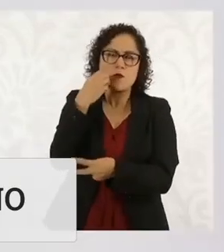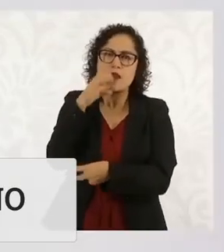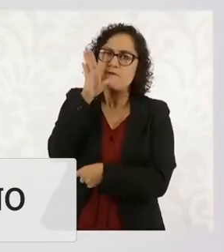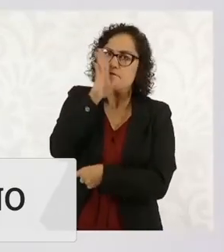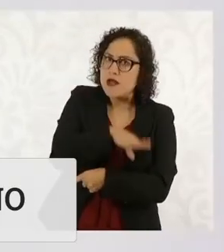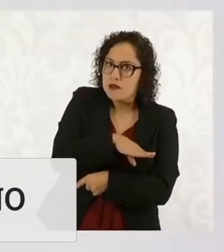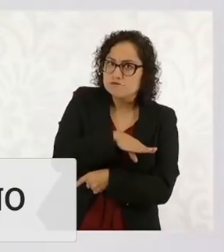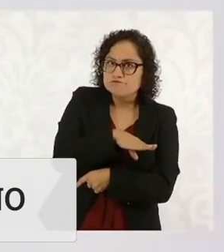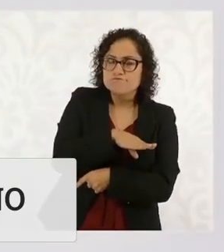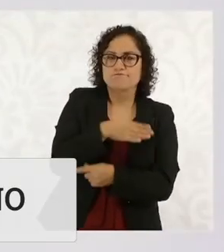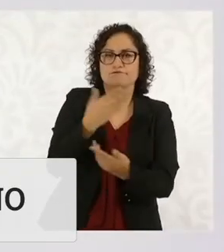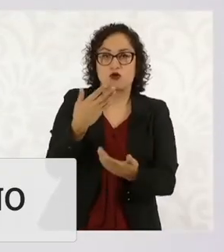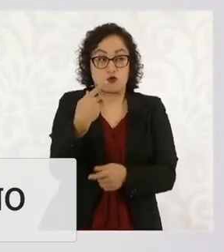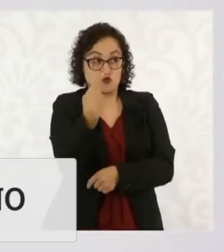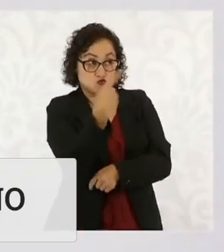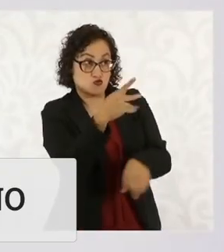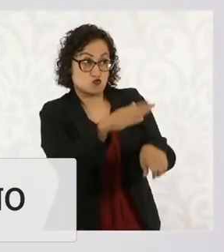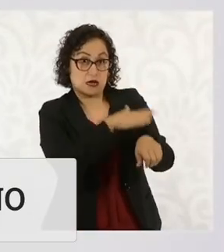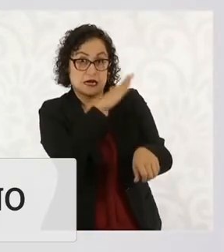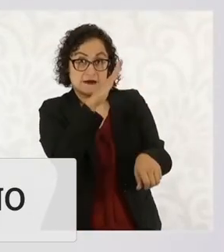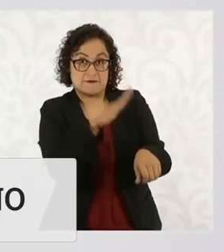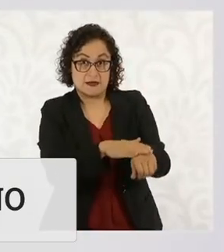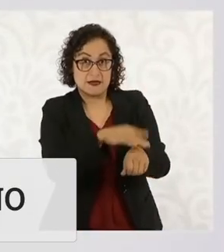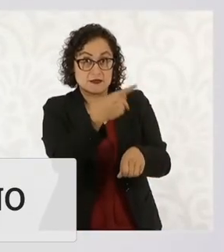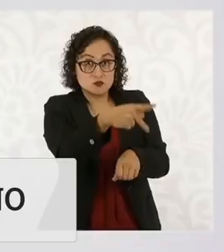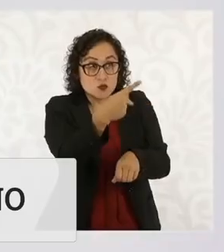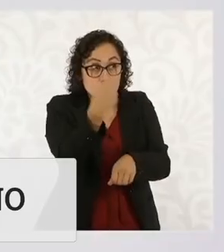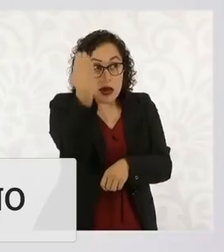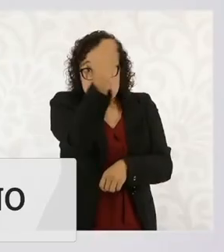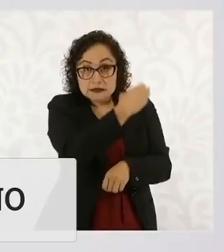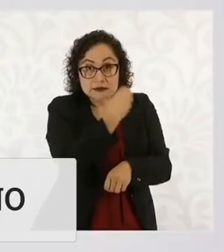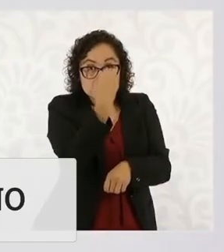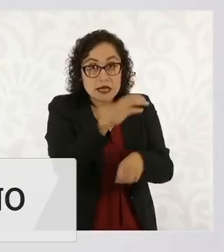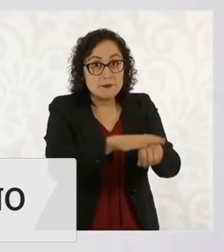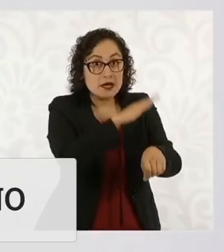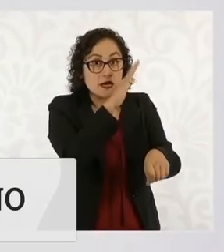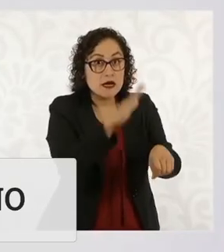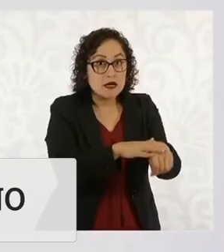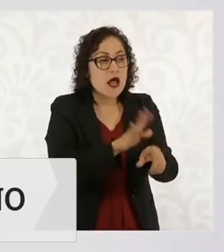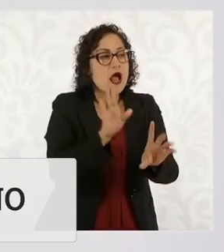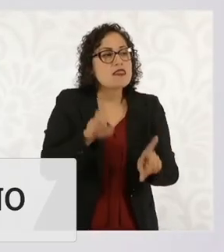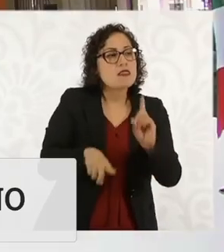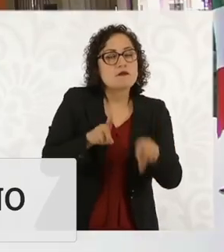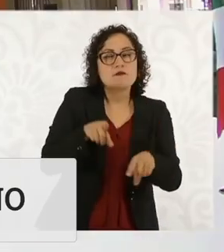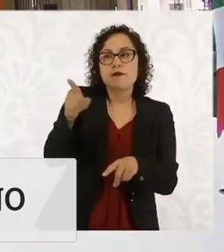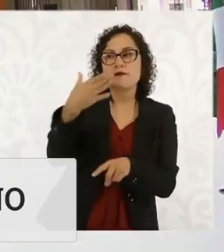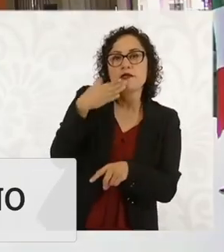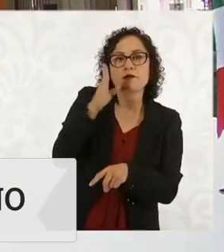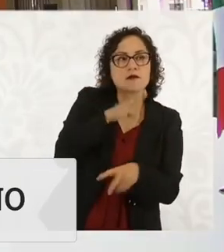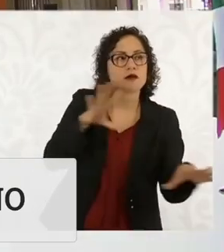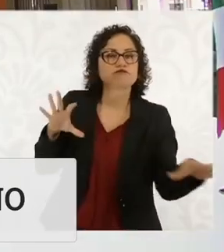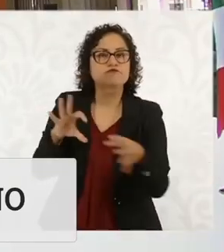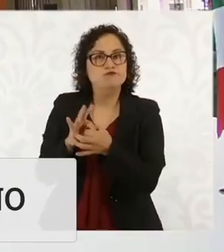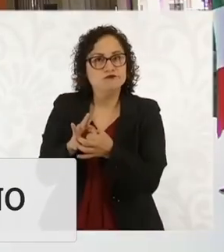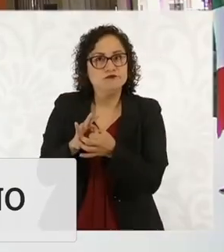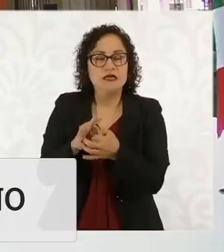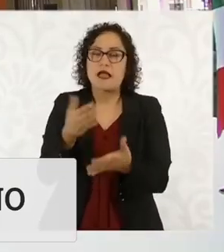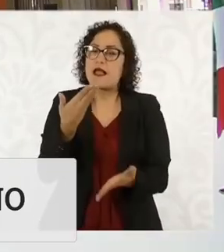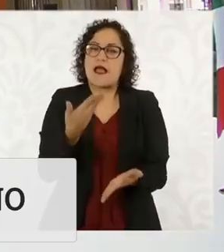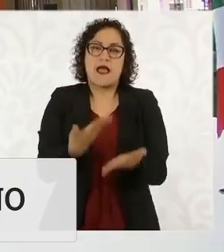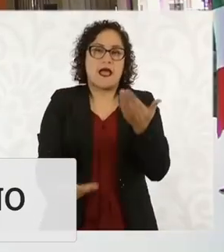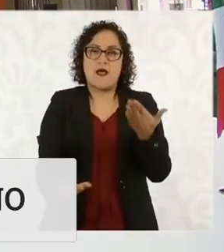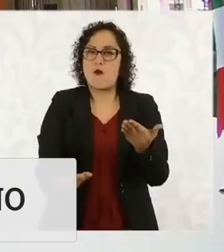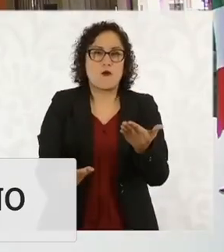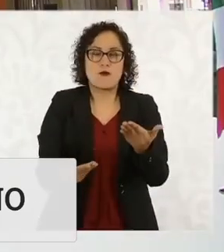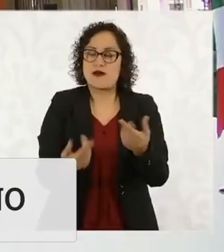que su calificación en un examen determinaba cuál de ellas podían acceder, hoy saben